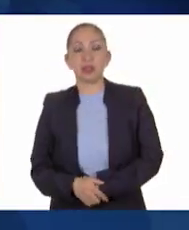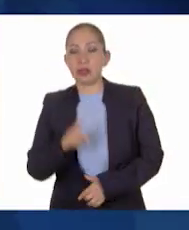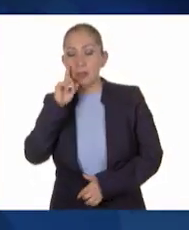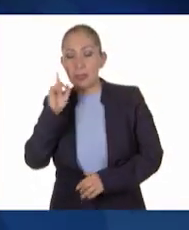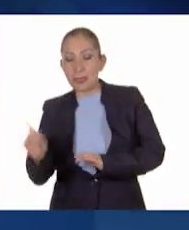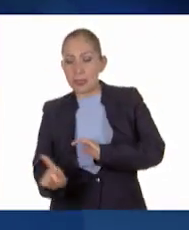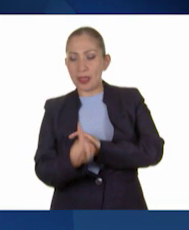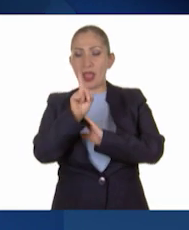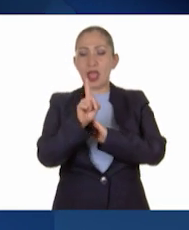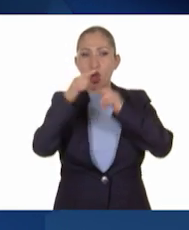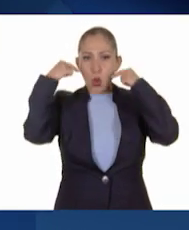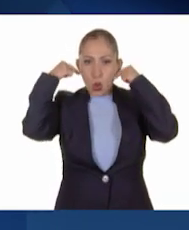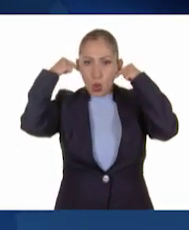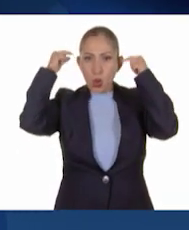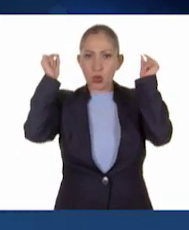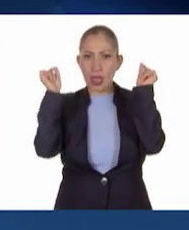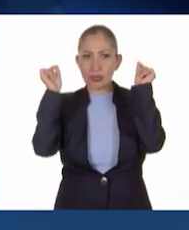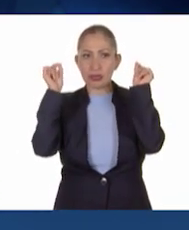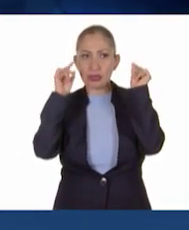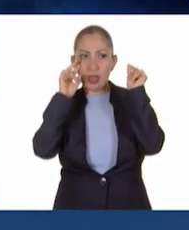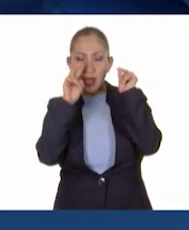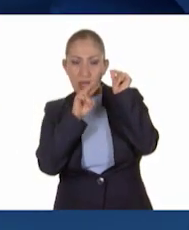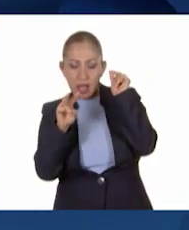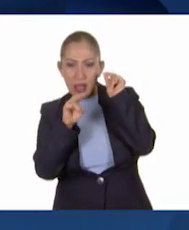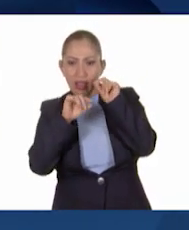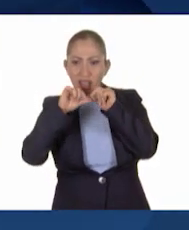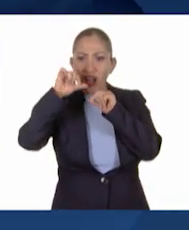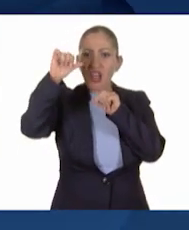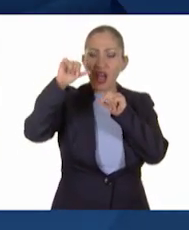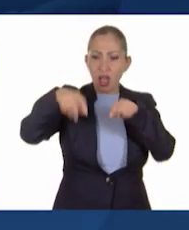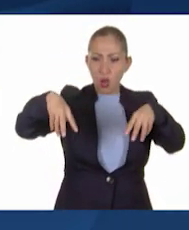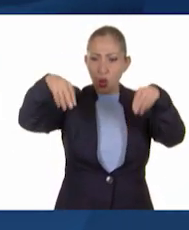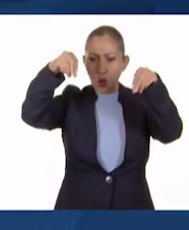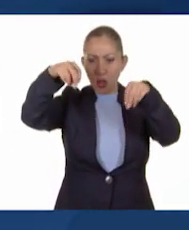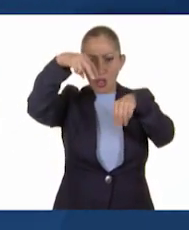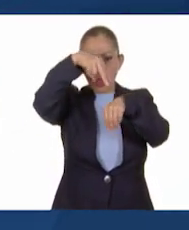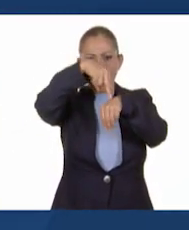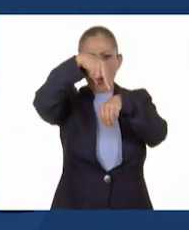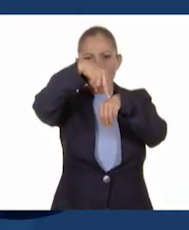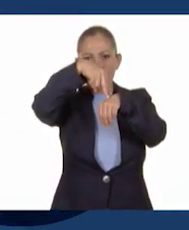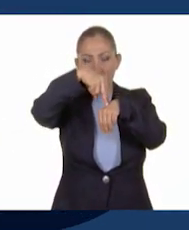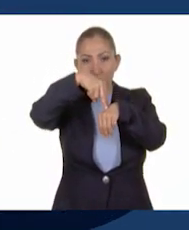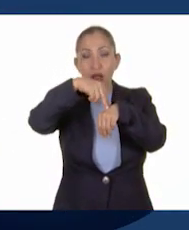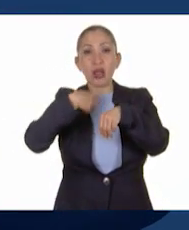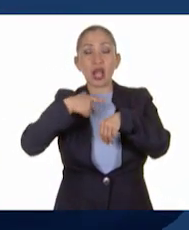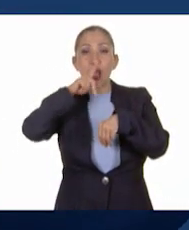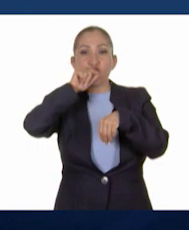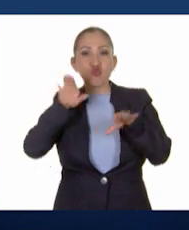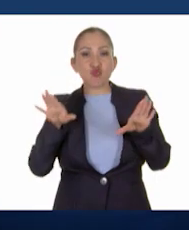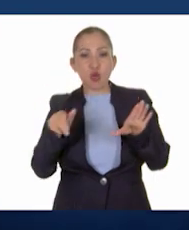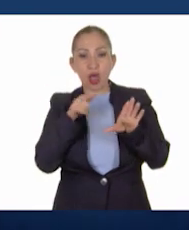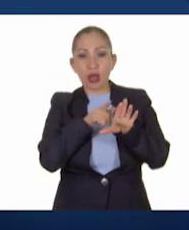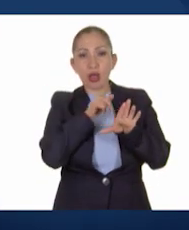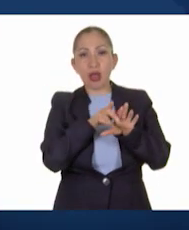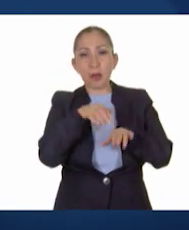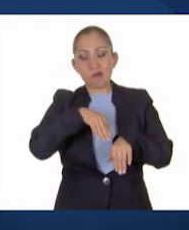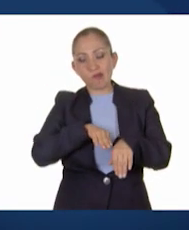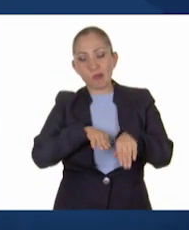aparece otra vez el duende entre las almenas y en lo más alto de las torres puntiagudas. Las cigüeñas cambian de